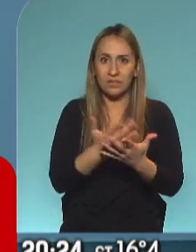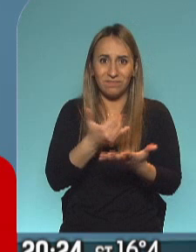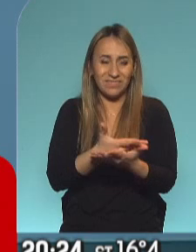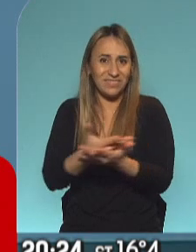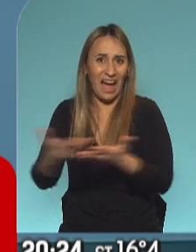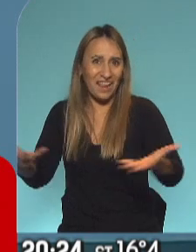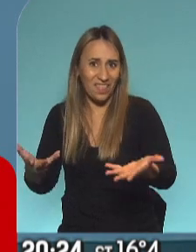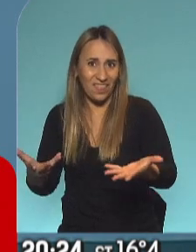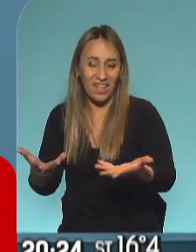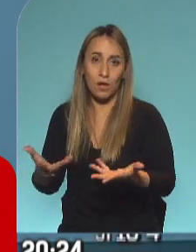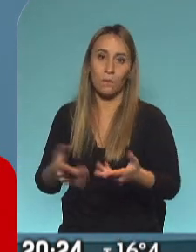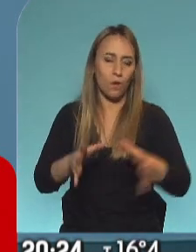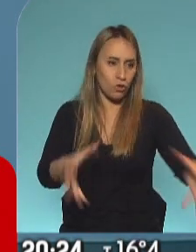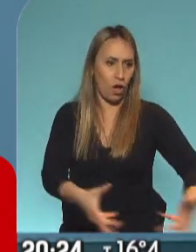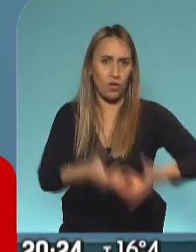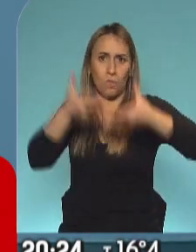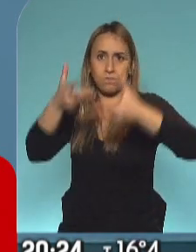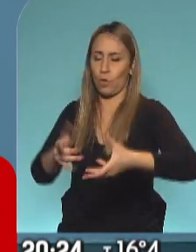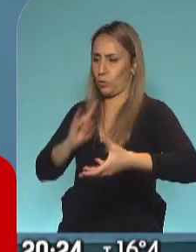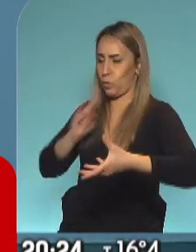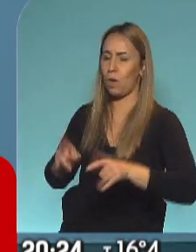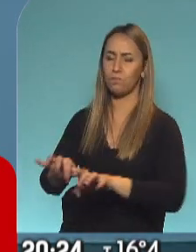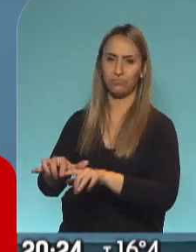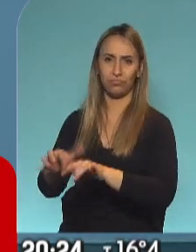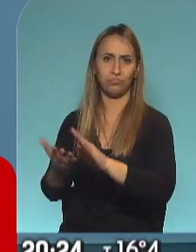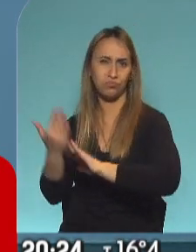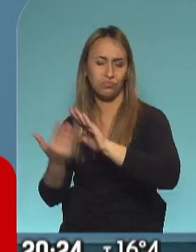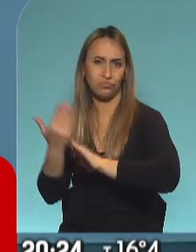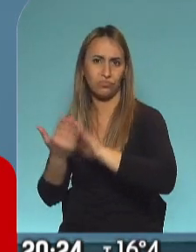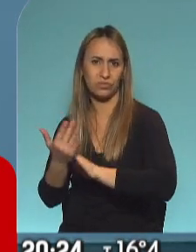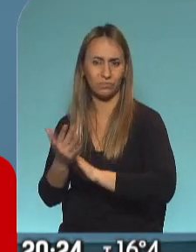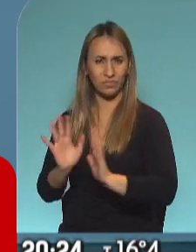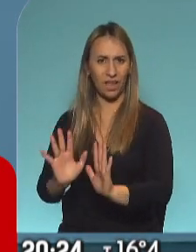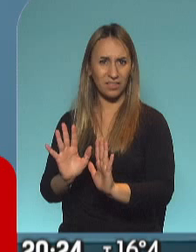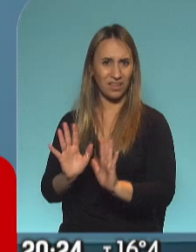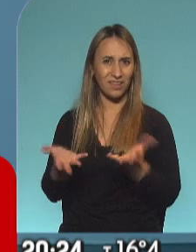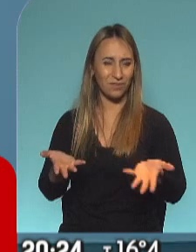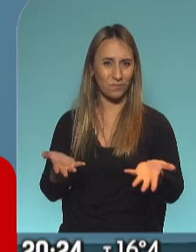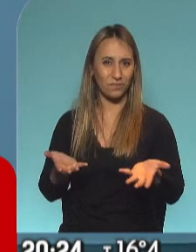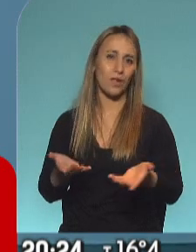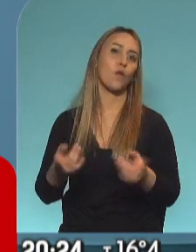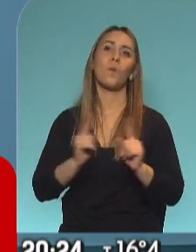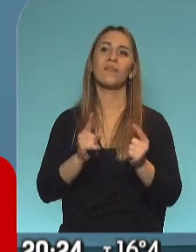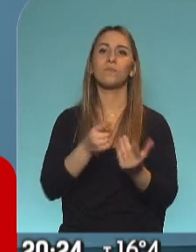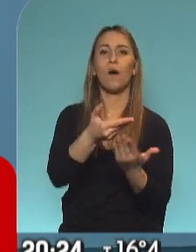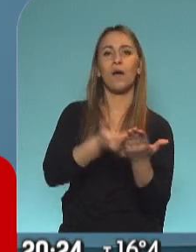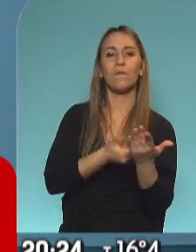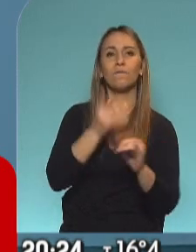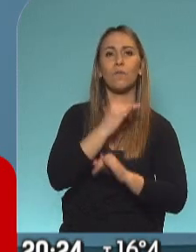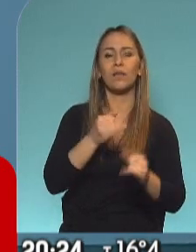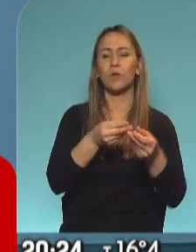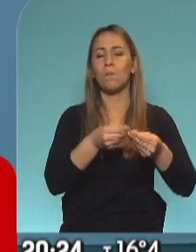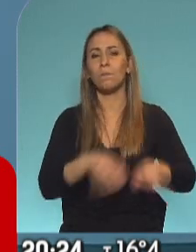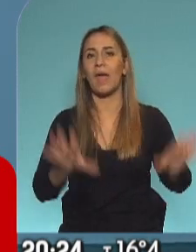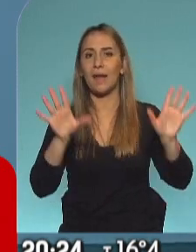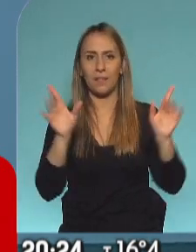cantidad. Entonces, esto que ha sucedido siempre, sobre todo en las pandemias, hace que el dato no es que se pierda, pero que